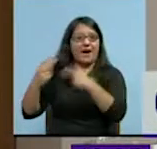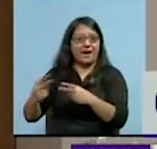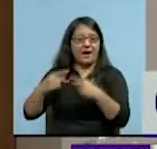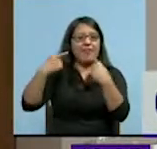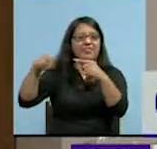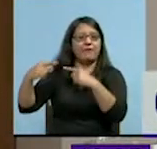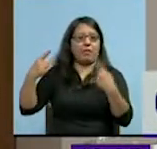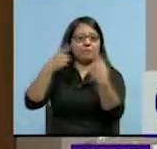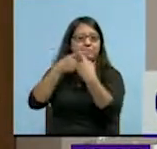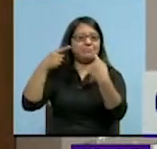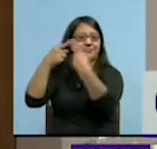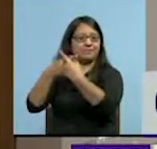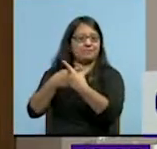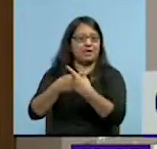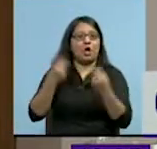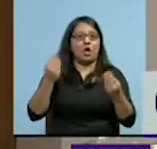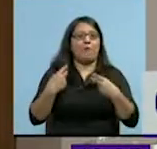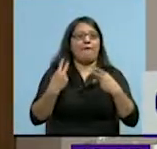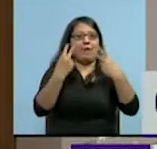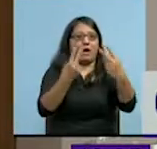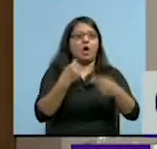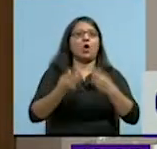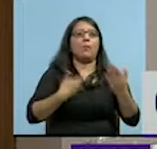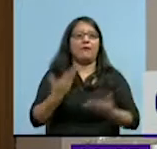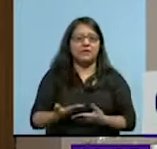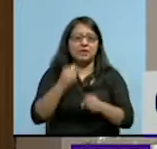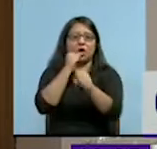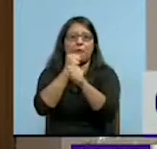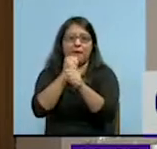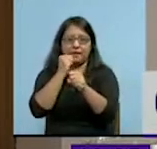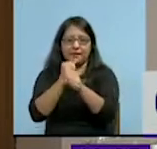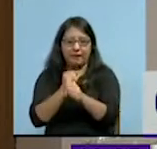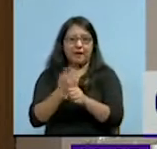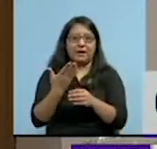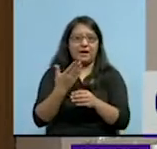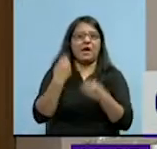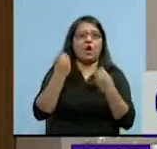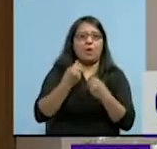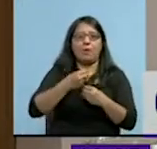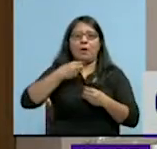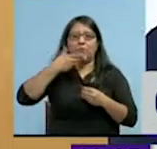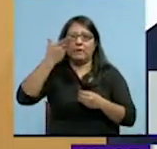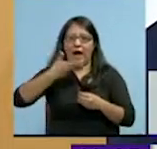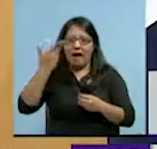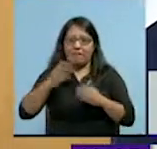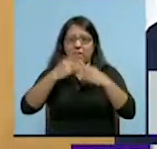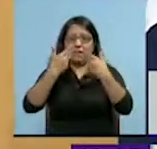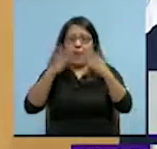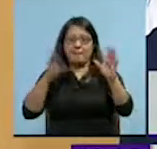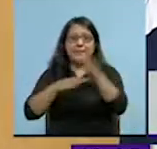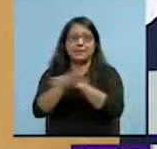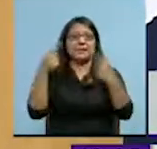para viajar para ver cómo uno basa en la logística fundamentalmente para la cobertura no se siente un tema